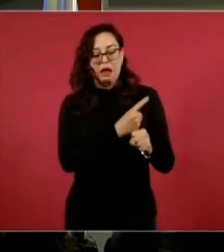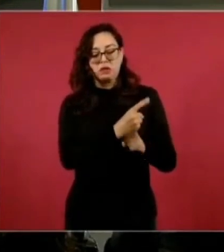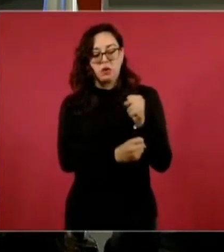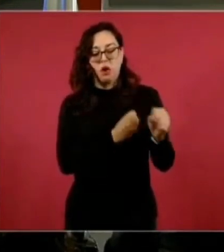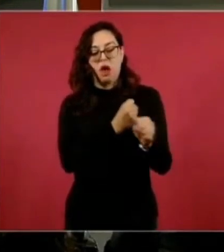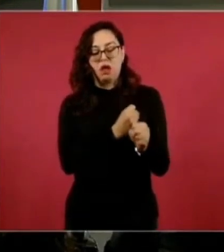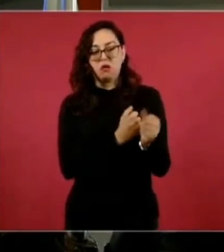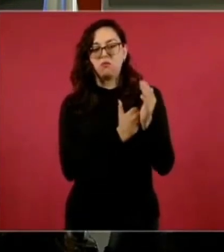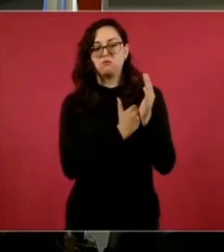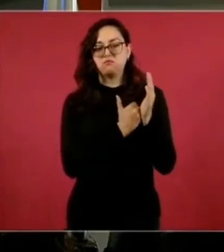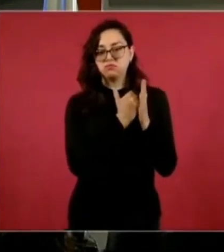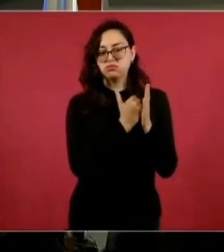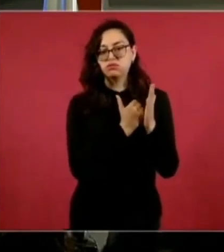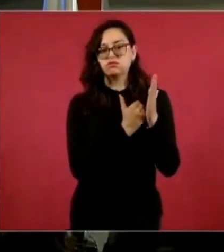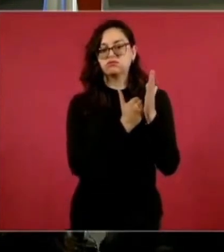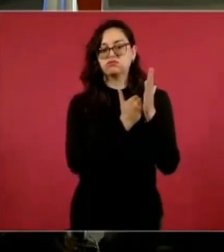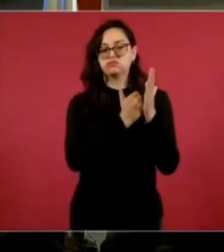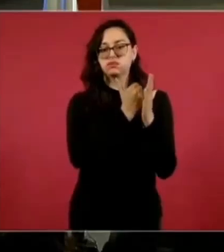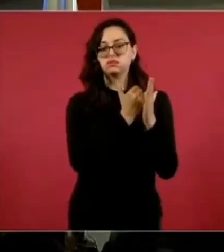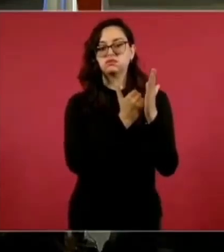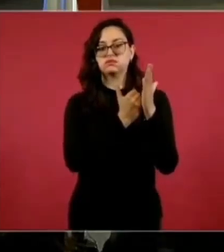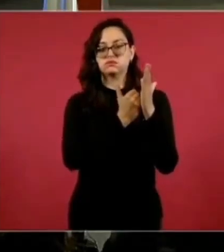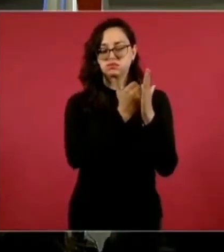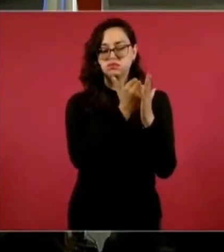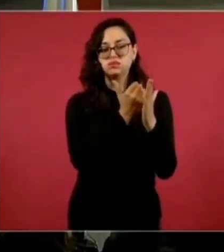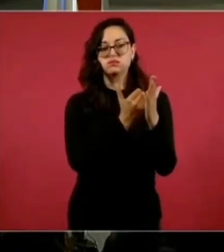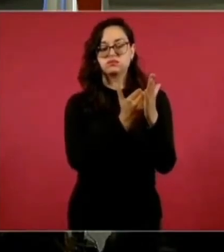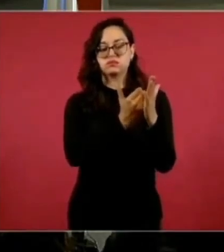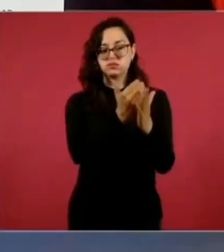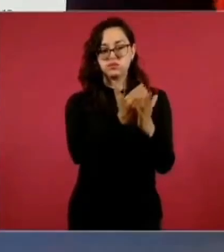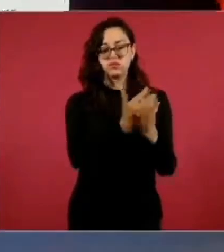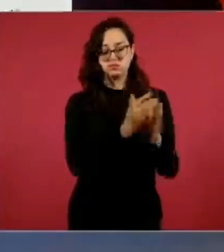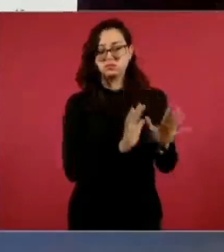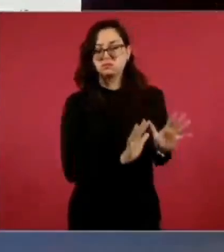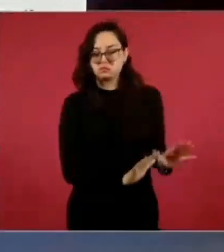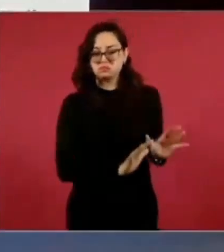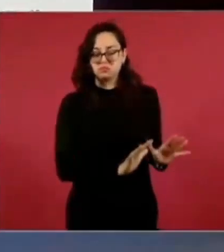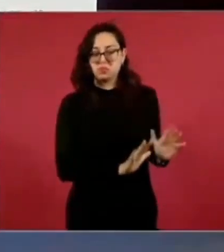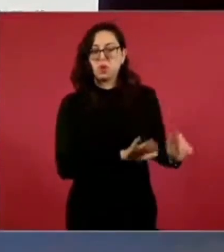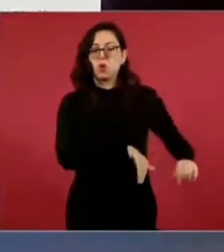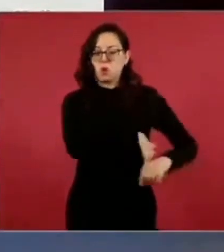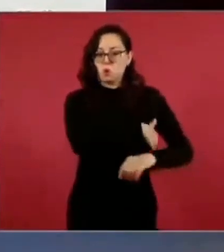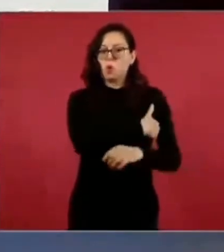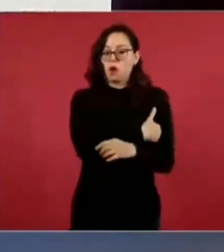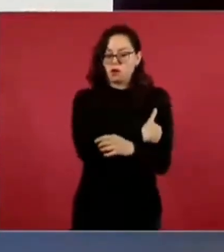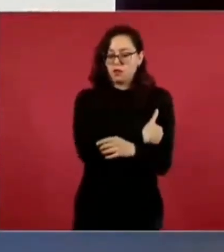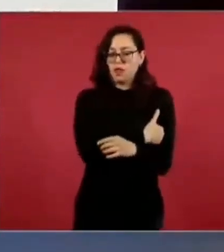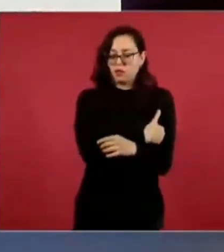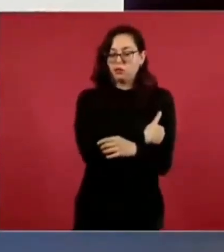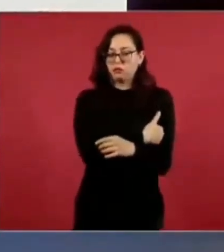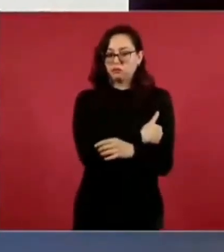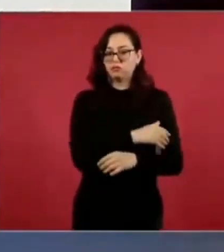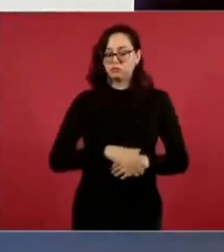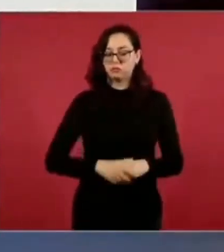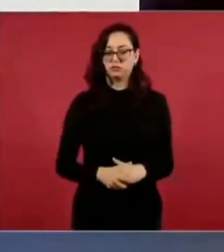año estimamos 7.5 millones de reserva. Es decir, muy por encima del